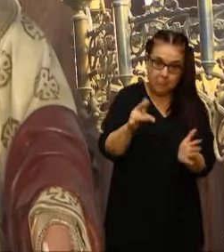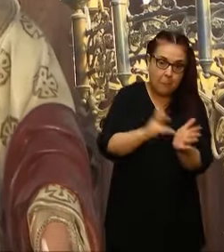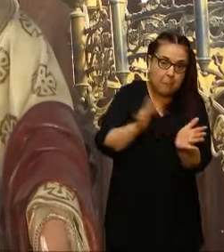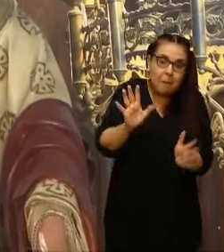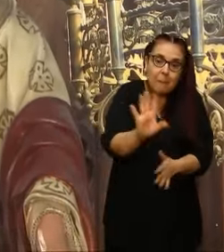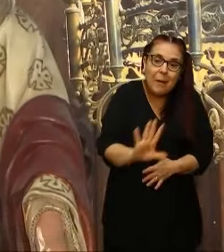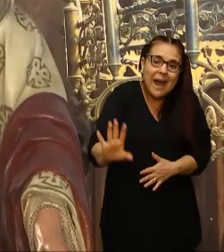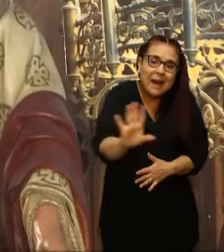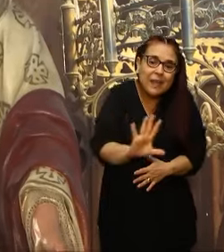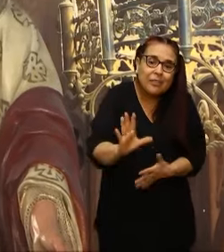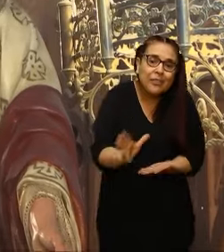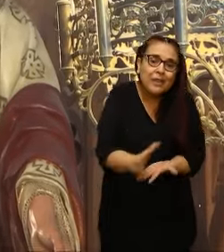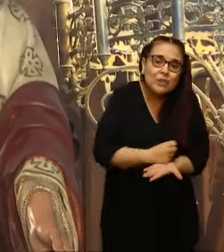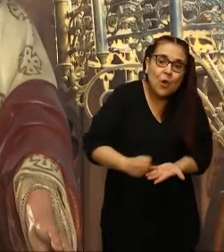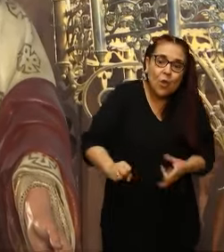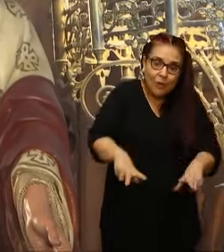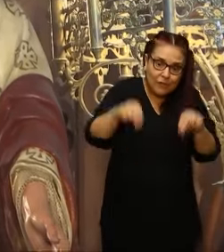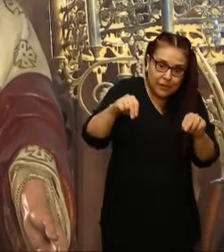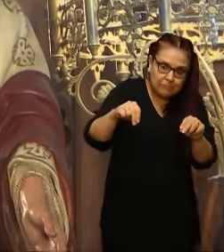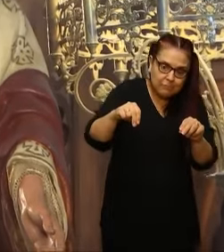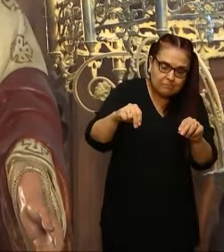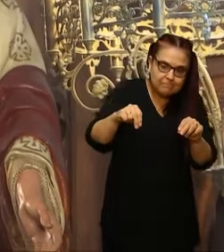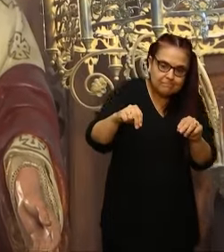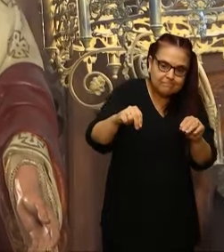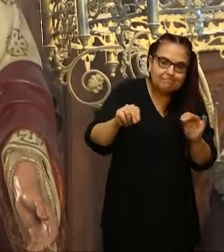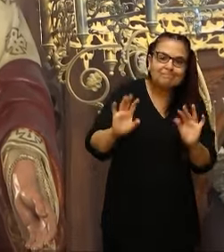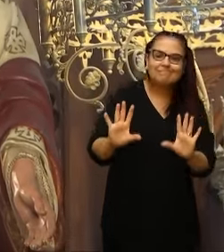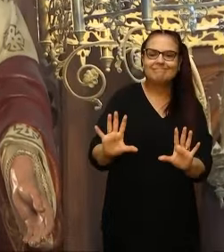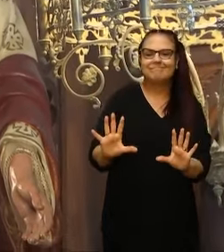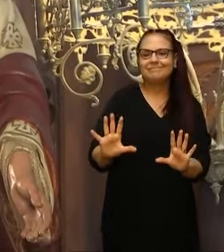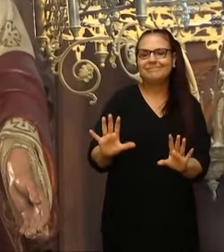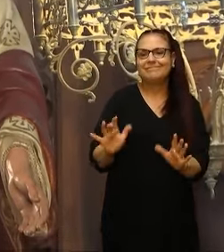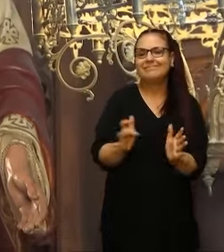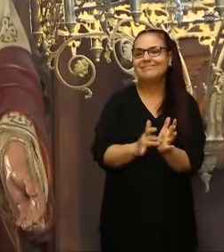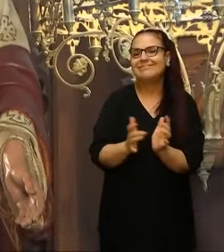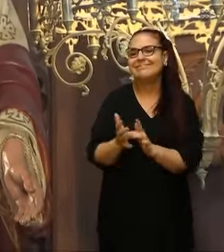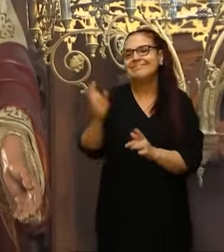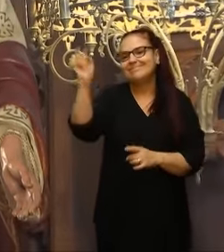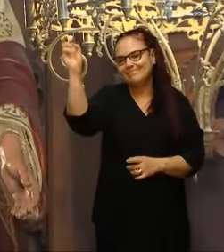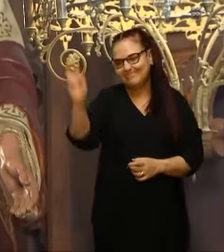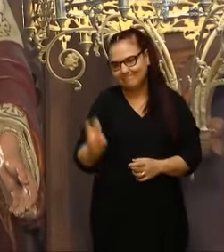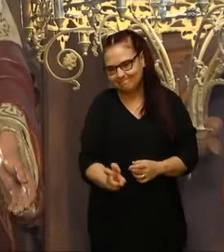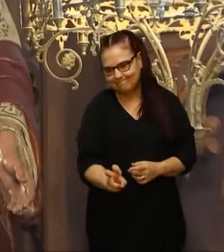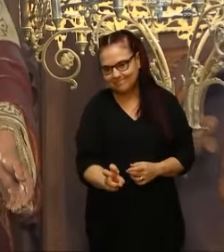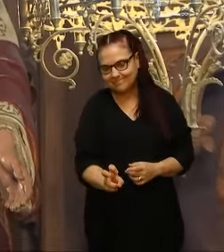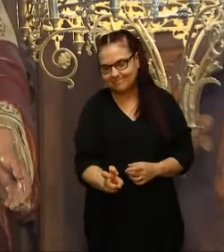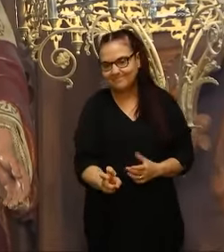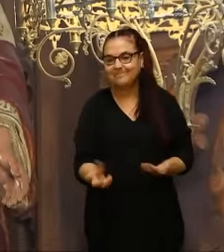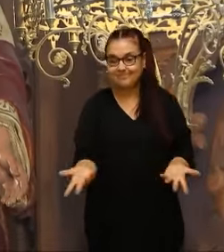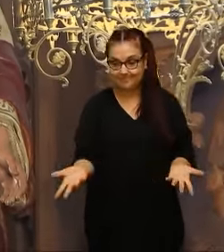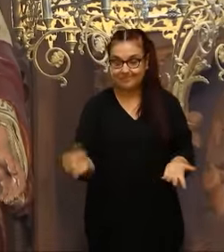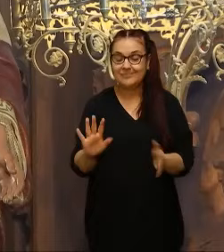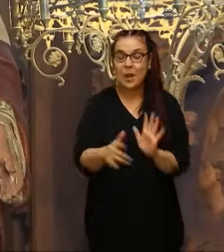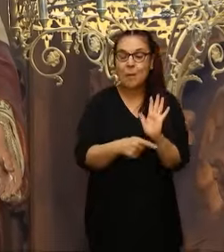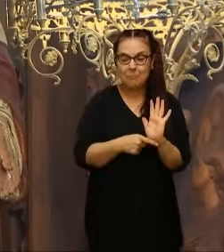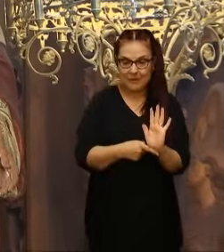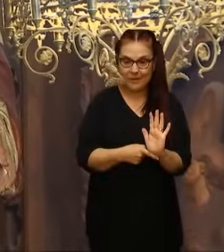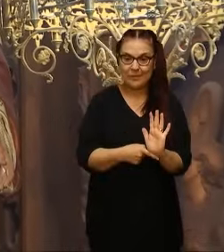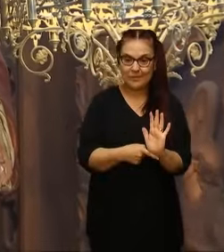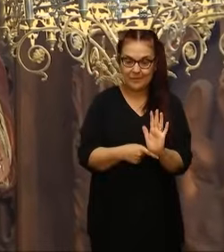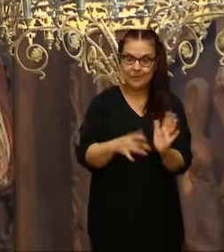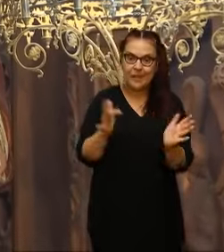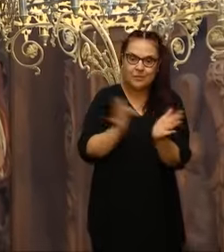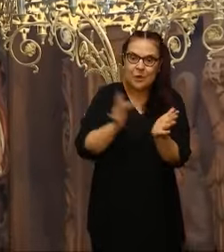que todo se está hundiendo, él es cuando aparecerá. Justo en el momento final